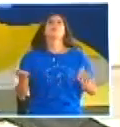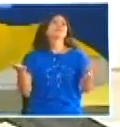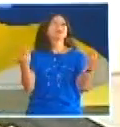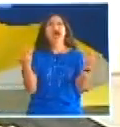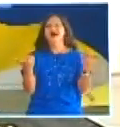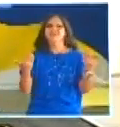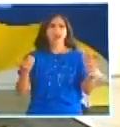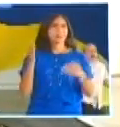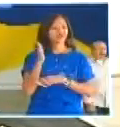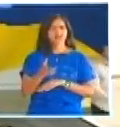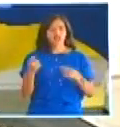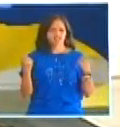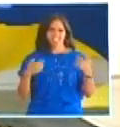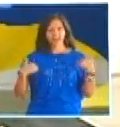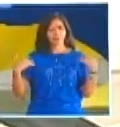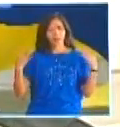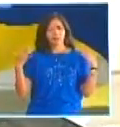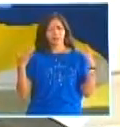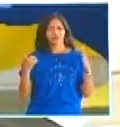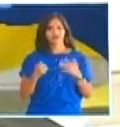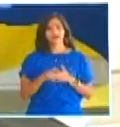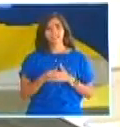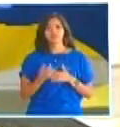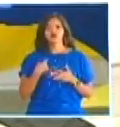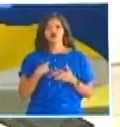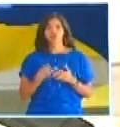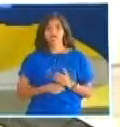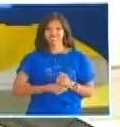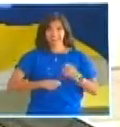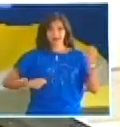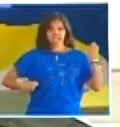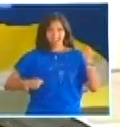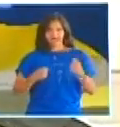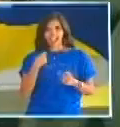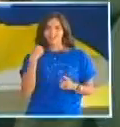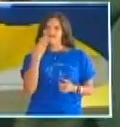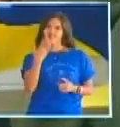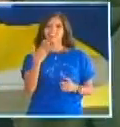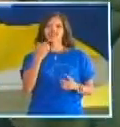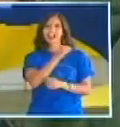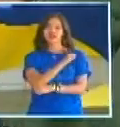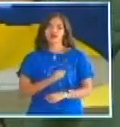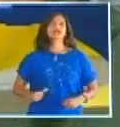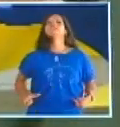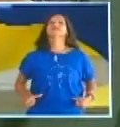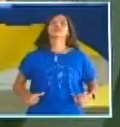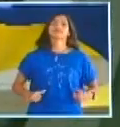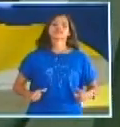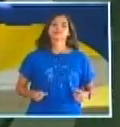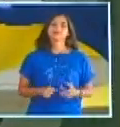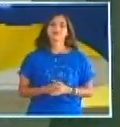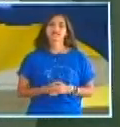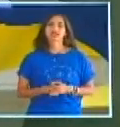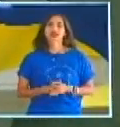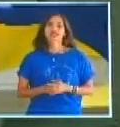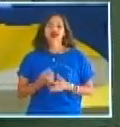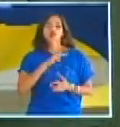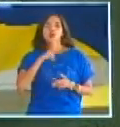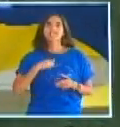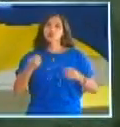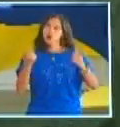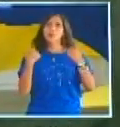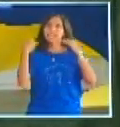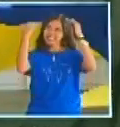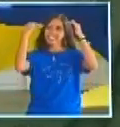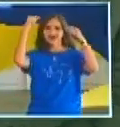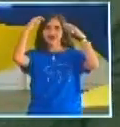las sanciones que vengan, mi comandante en jefe. Llevaré esta espada al frente de la Guardia Nacional Bolivariana, la Guardia Nacional de nuestro comandante